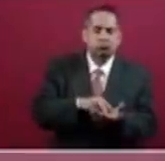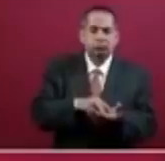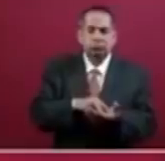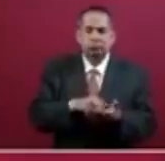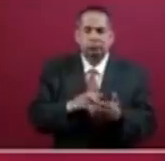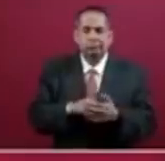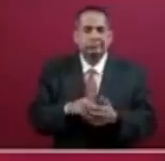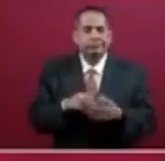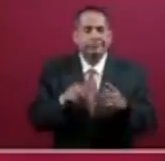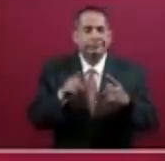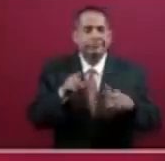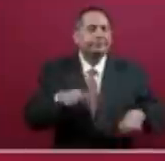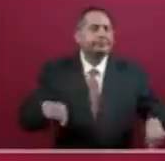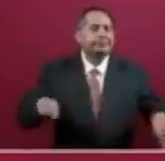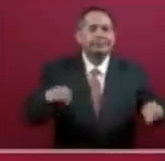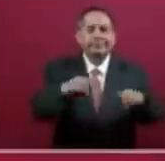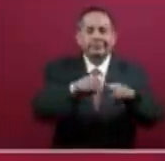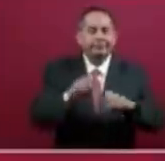llegan ustedes,